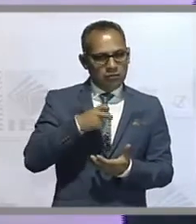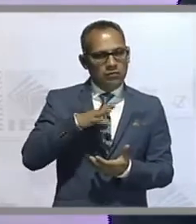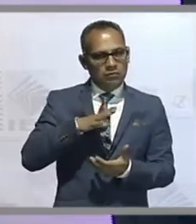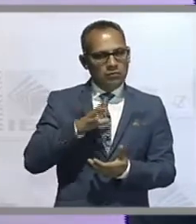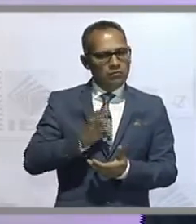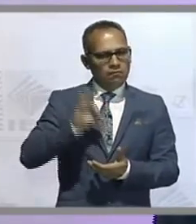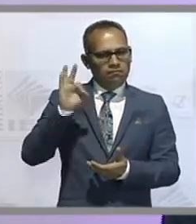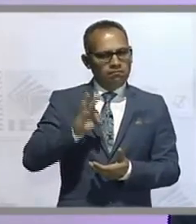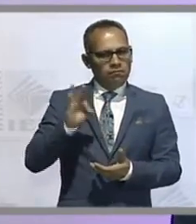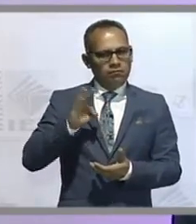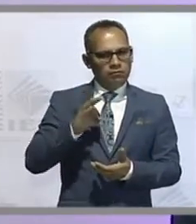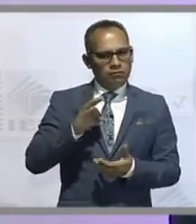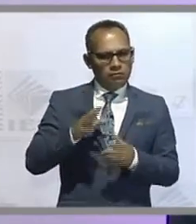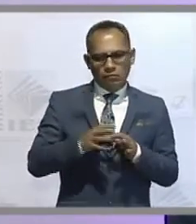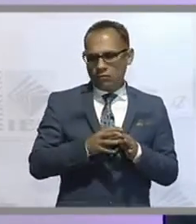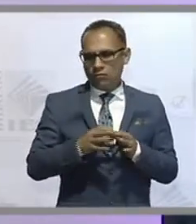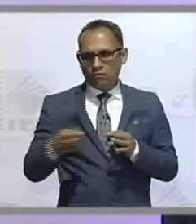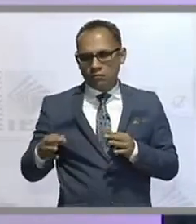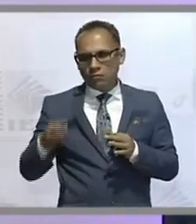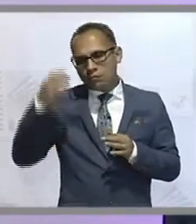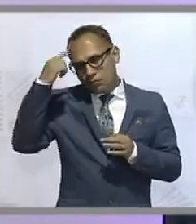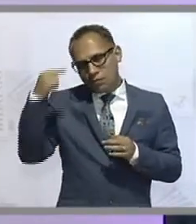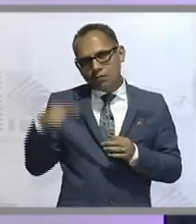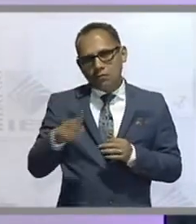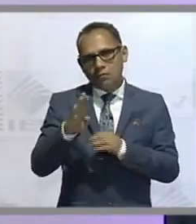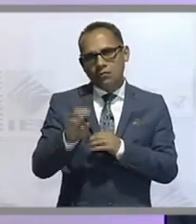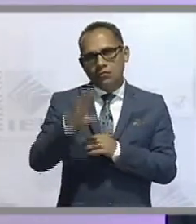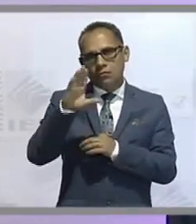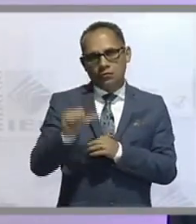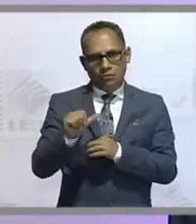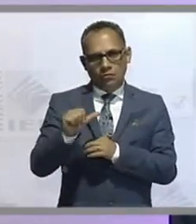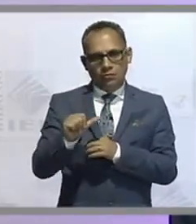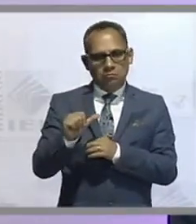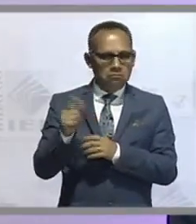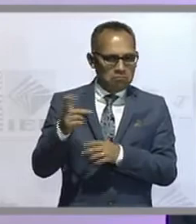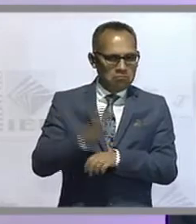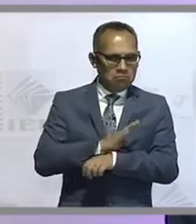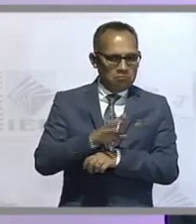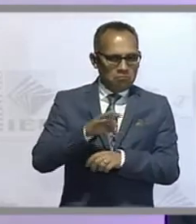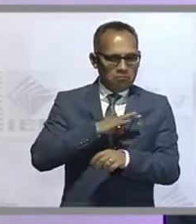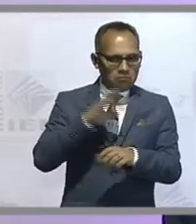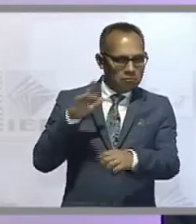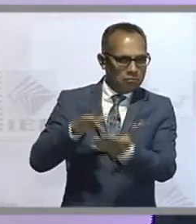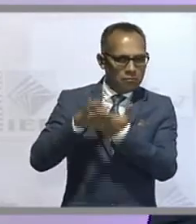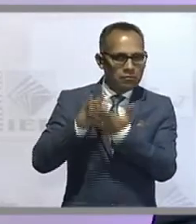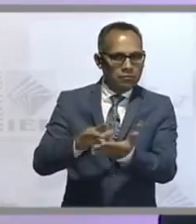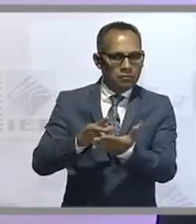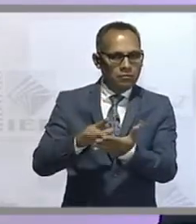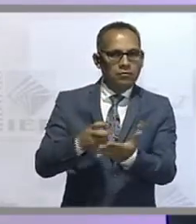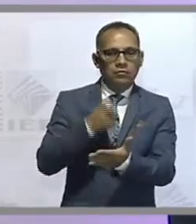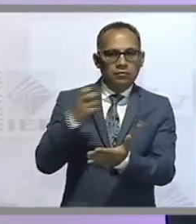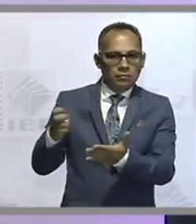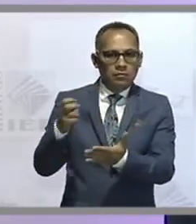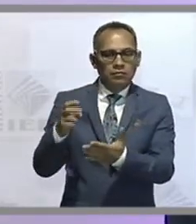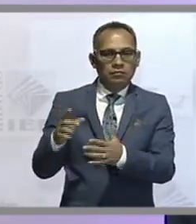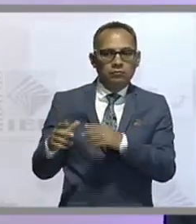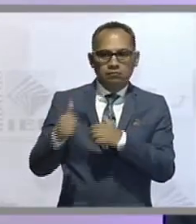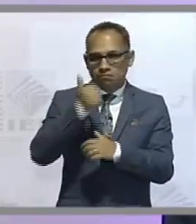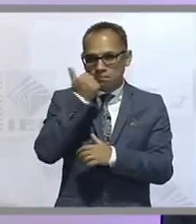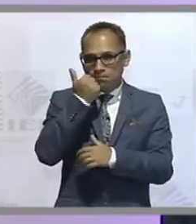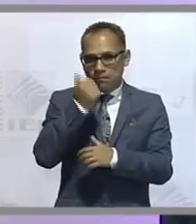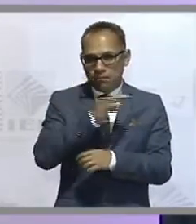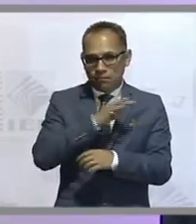para becas y que los jóvenes estudiantes tengan como un incentivo